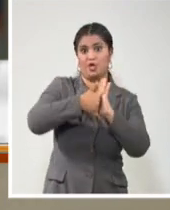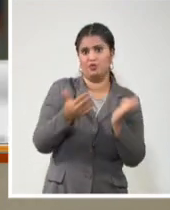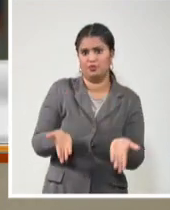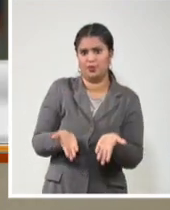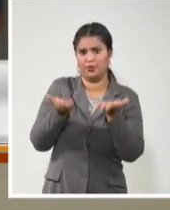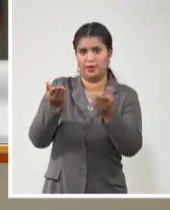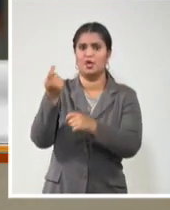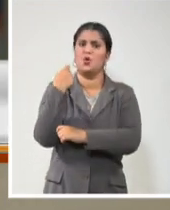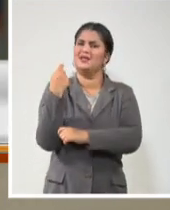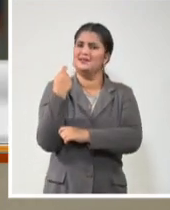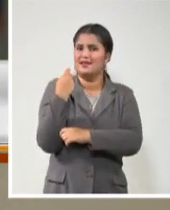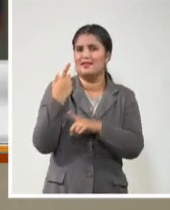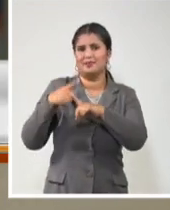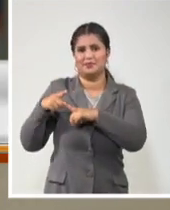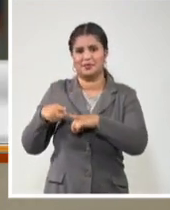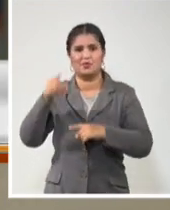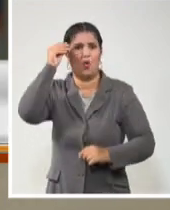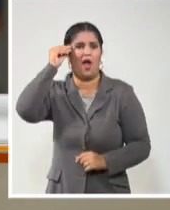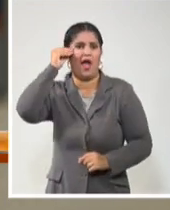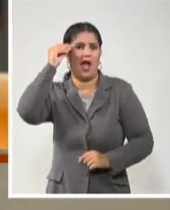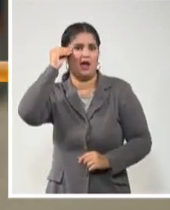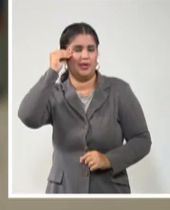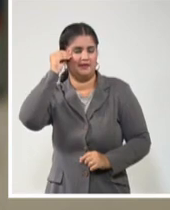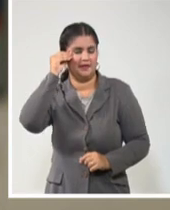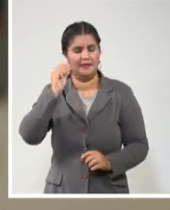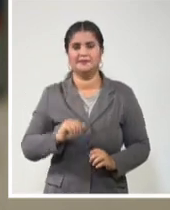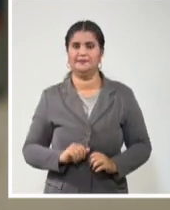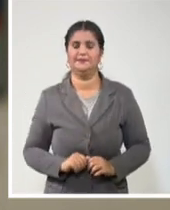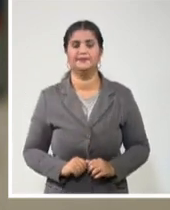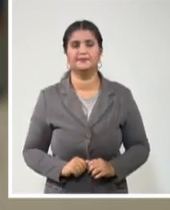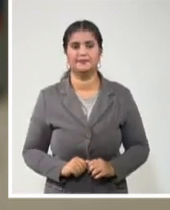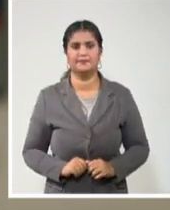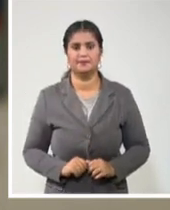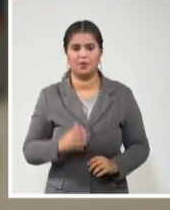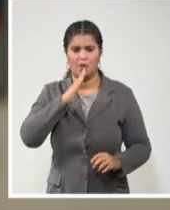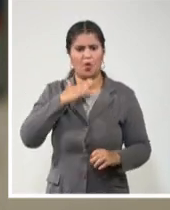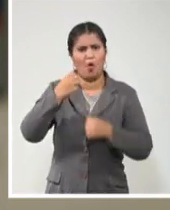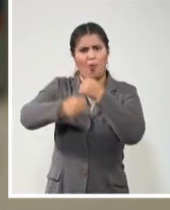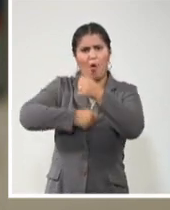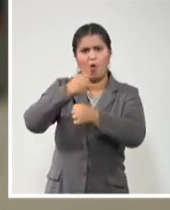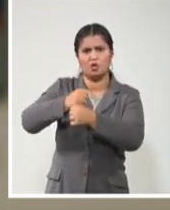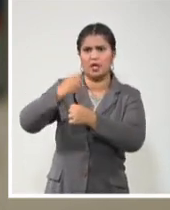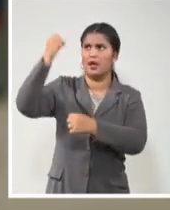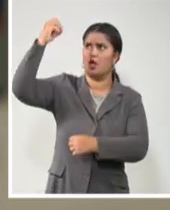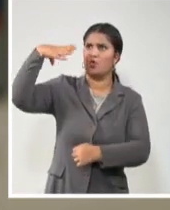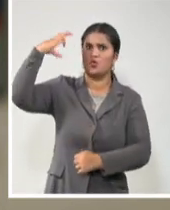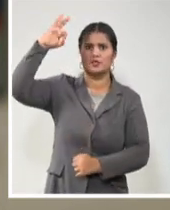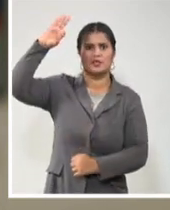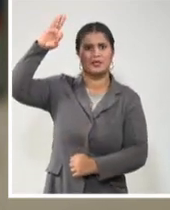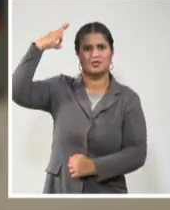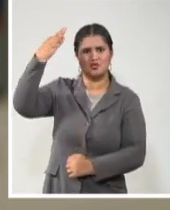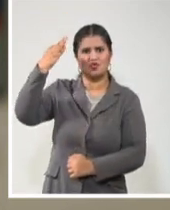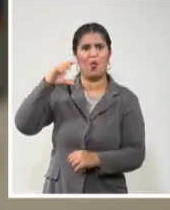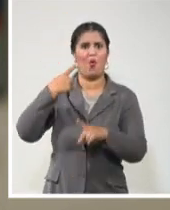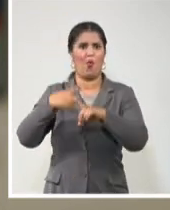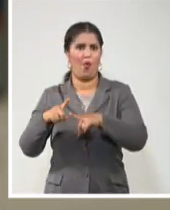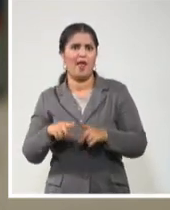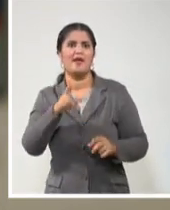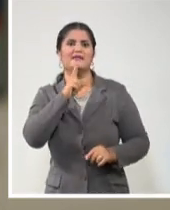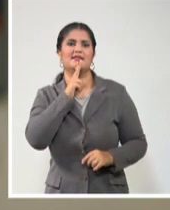una transición hacia las energías renovables y a la eficiencia energética. Y no solo en la parte de los grandes sistemas que